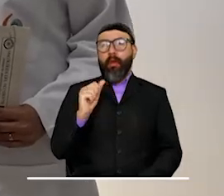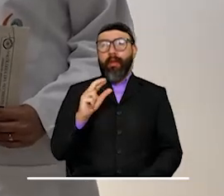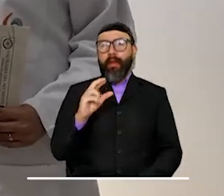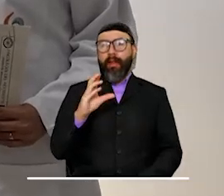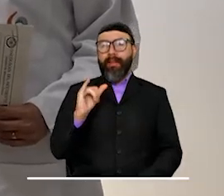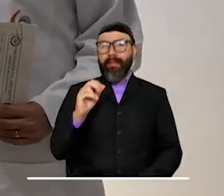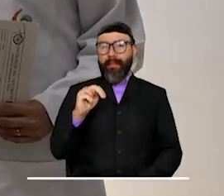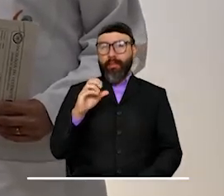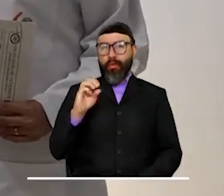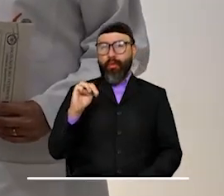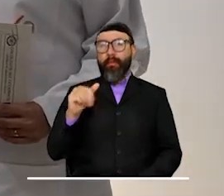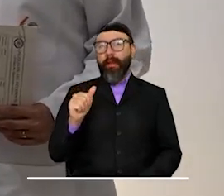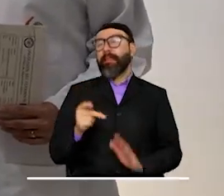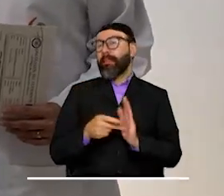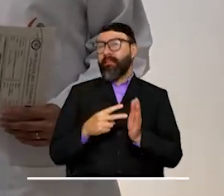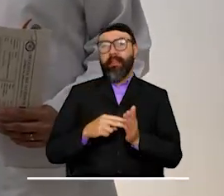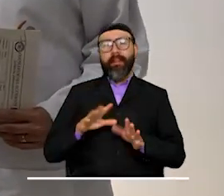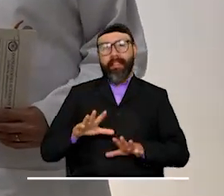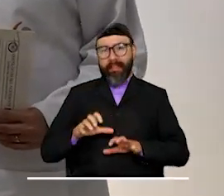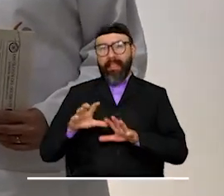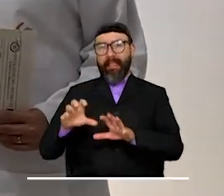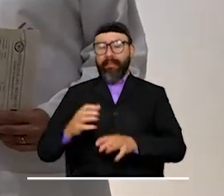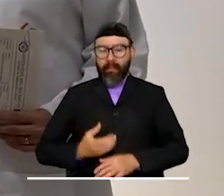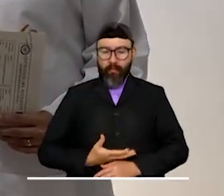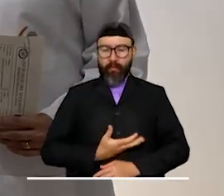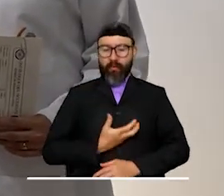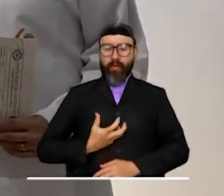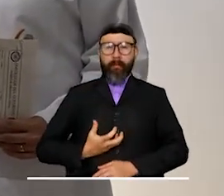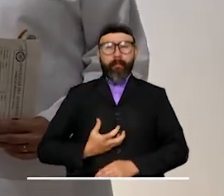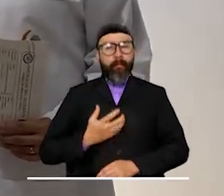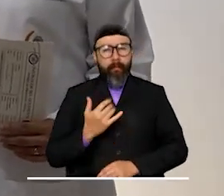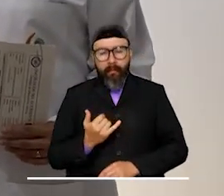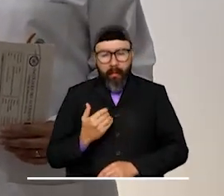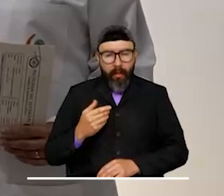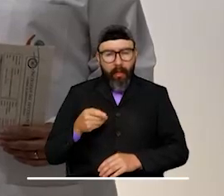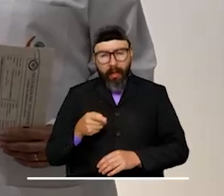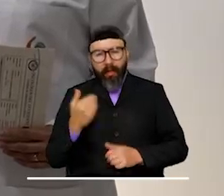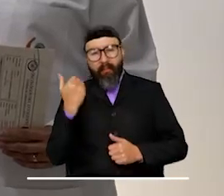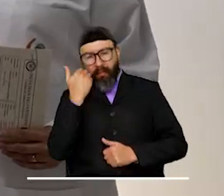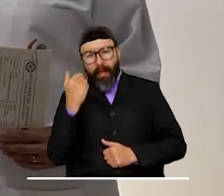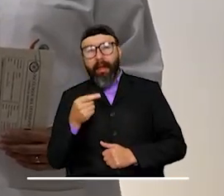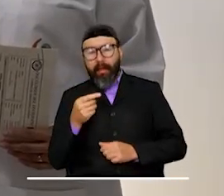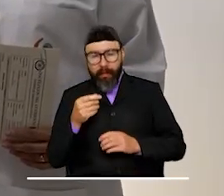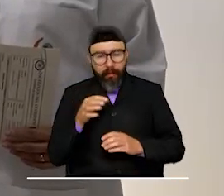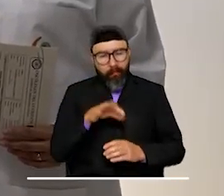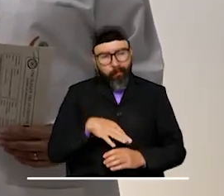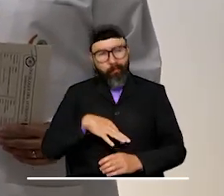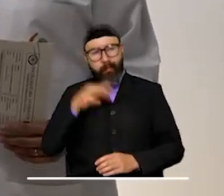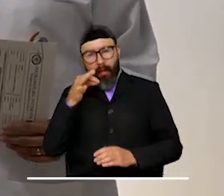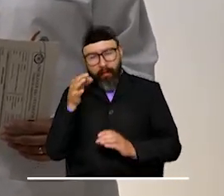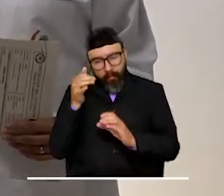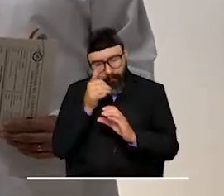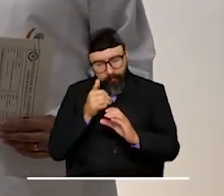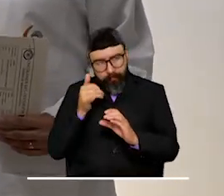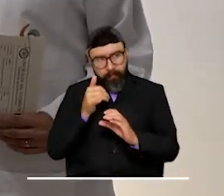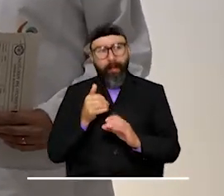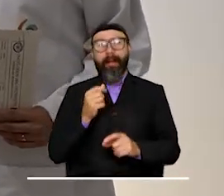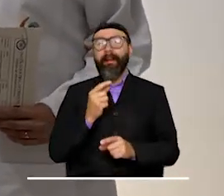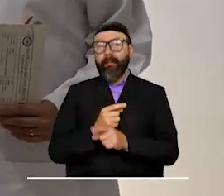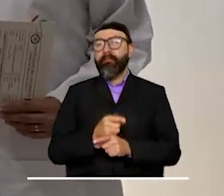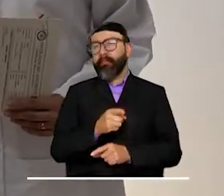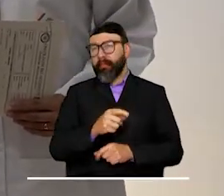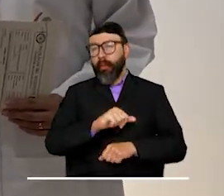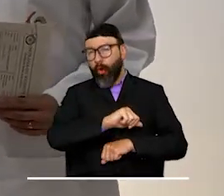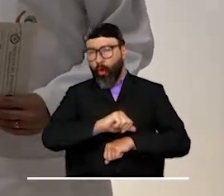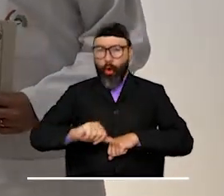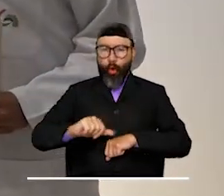gástrico. Le hicieron allí una patología donde lo confirmaron y posteriormente decidieron operar.